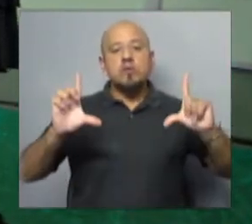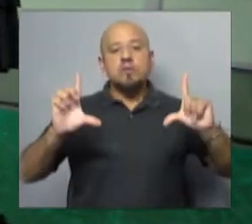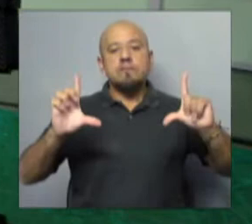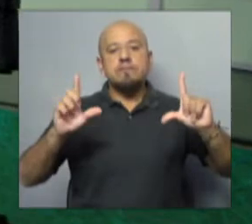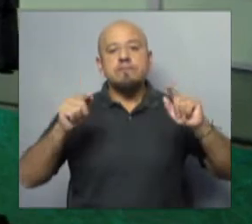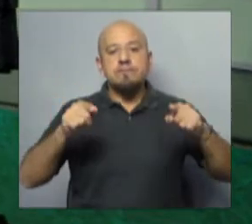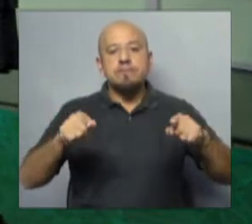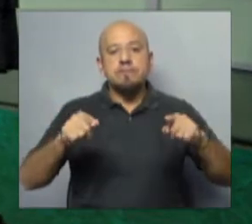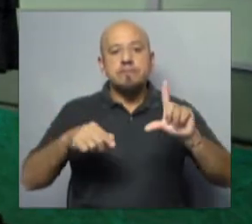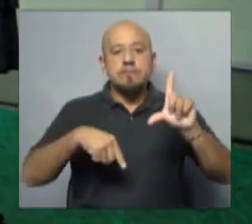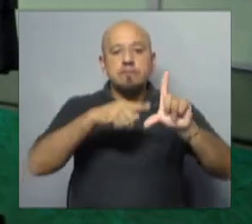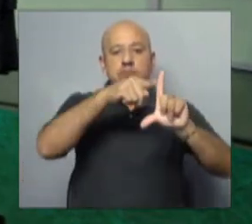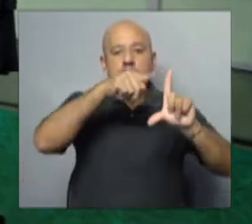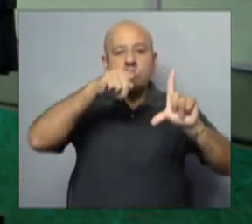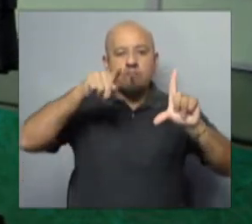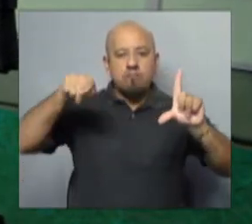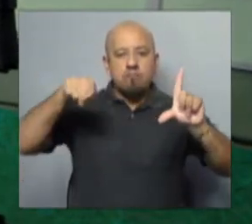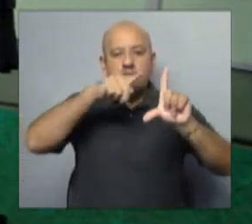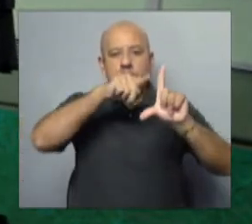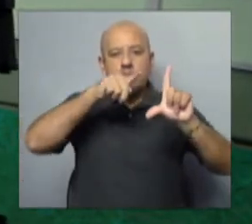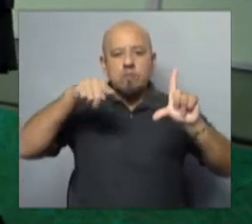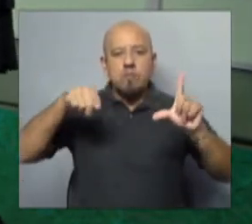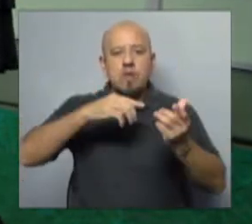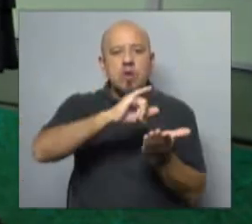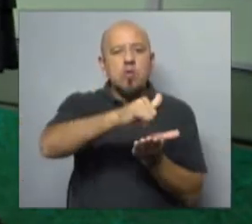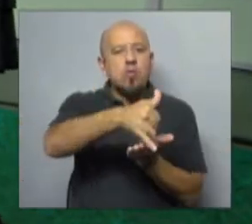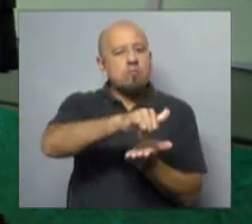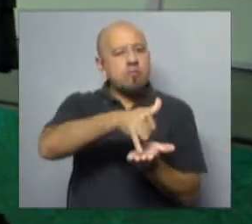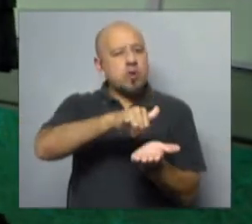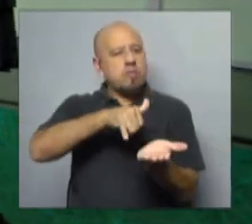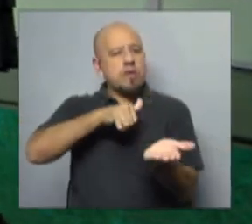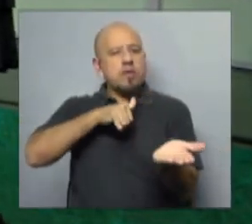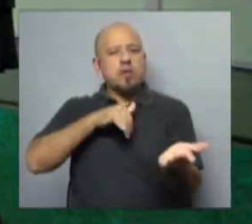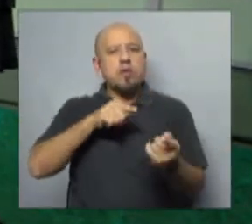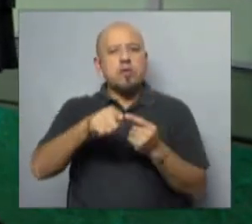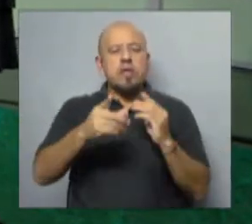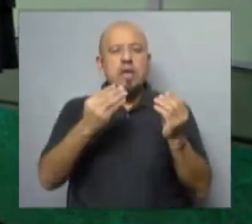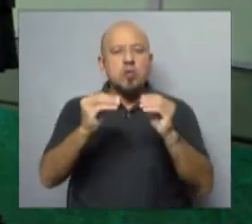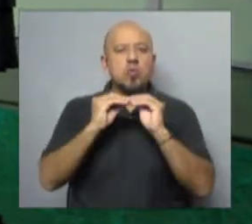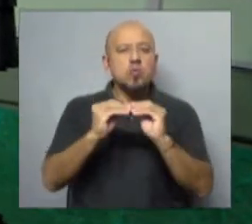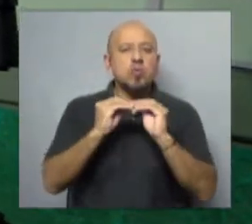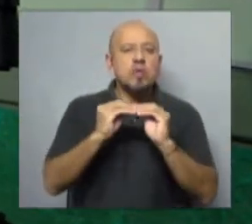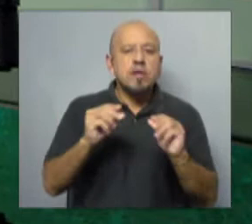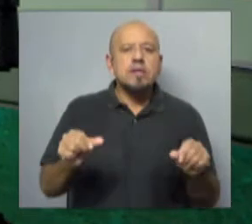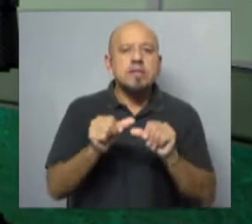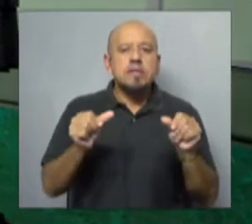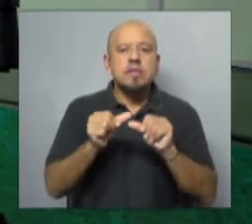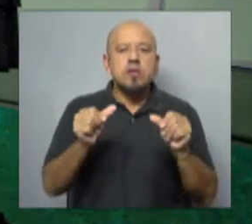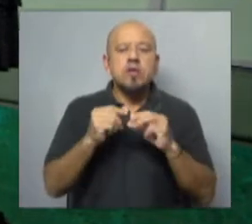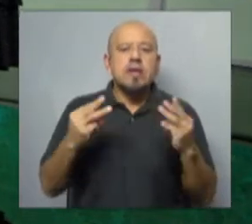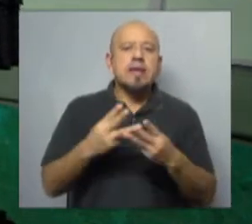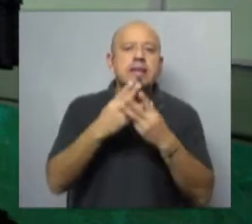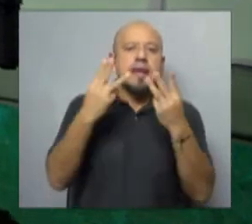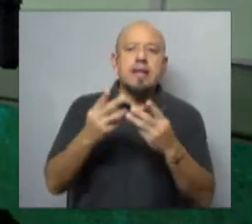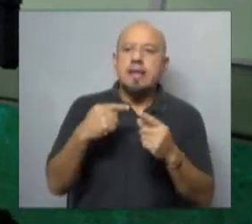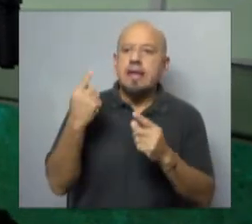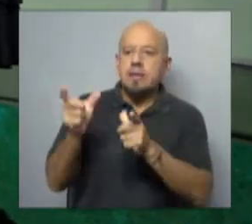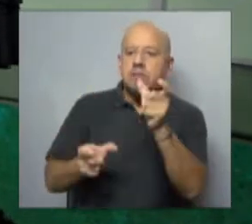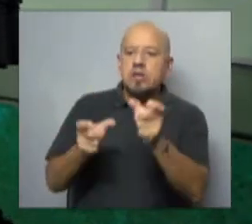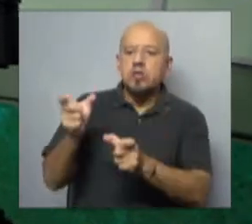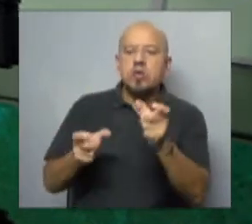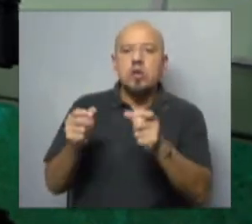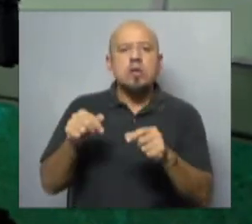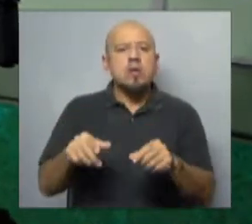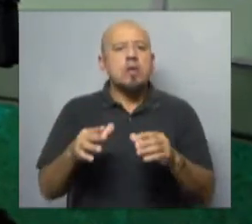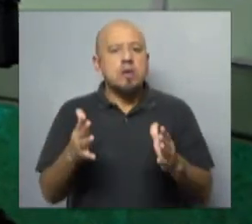presenta un promedio de lo que han sido los las consultas que se han hecho de opinión pública desde que tuvimos